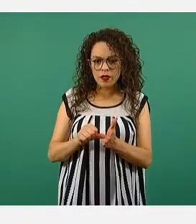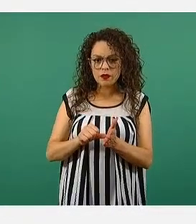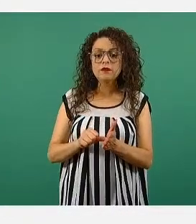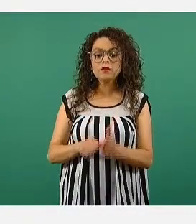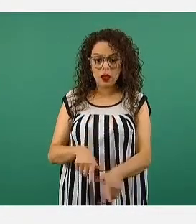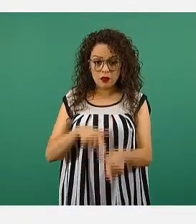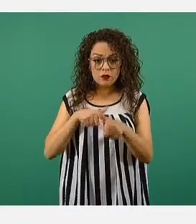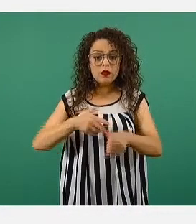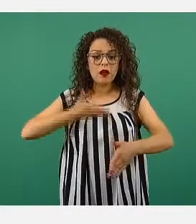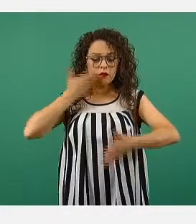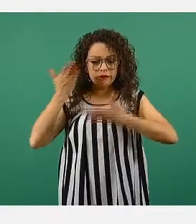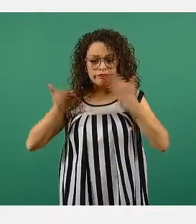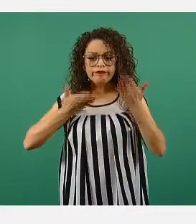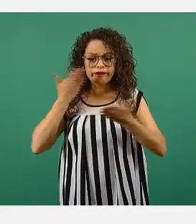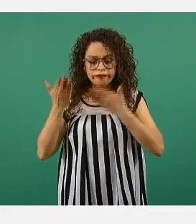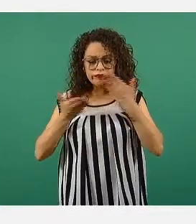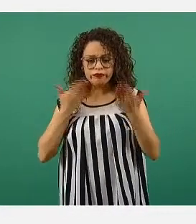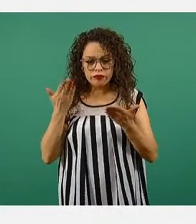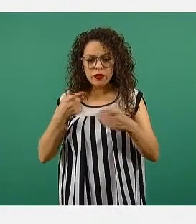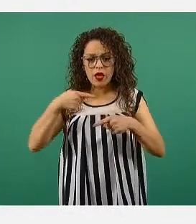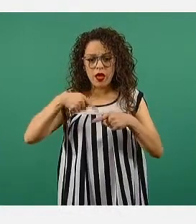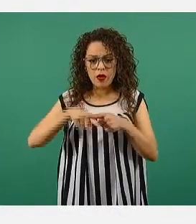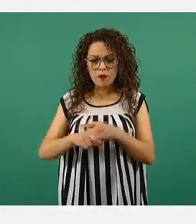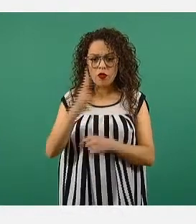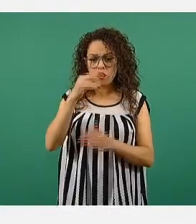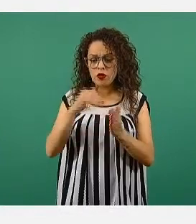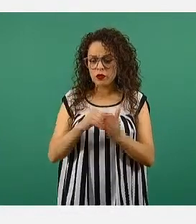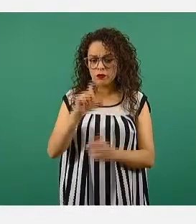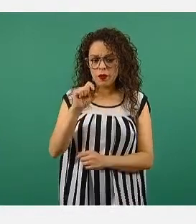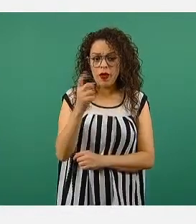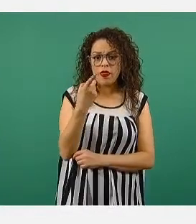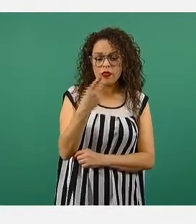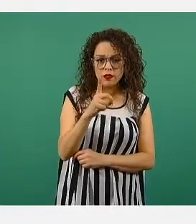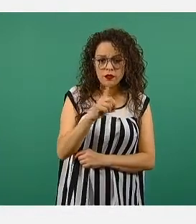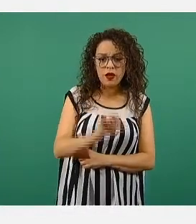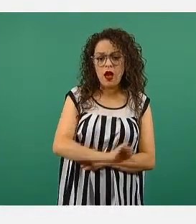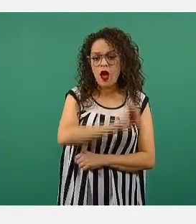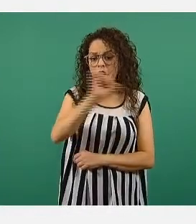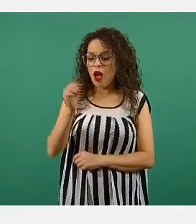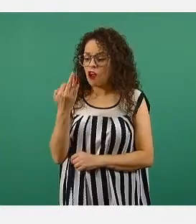Empezó en diciembre del 2020 y esta data es hasta febrero del 2021.